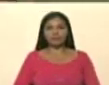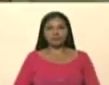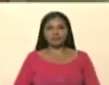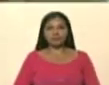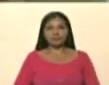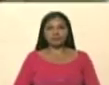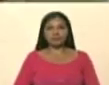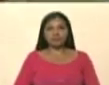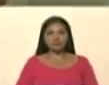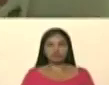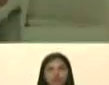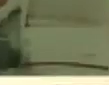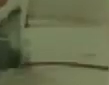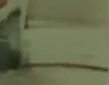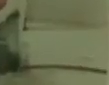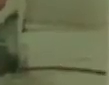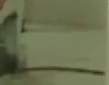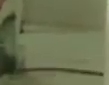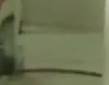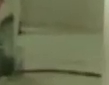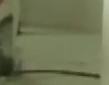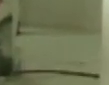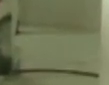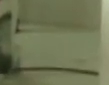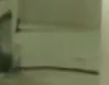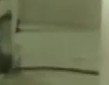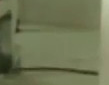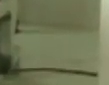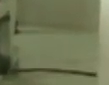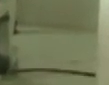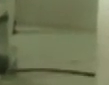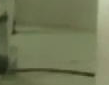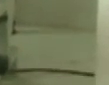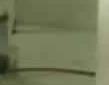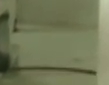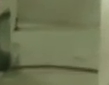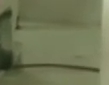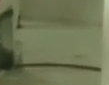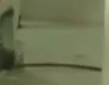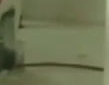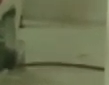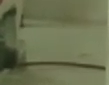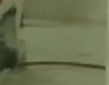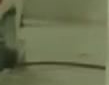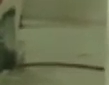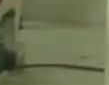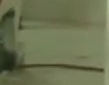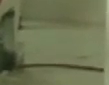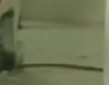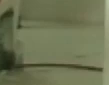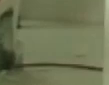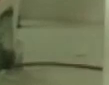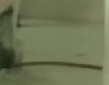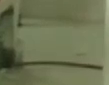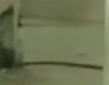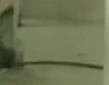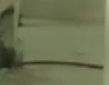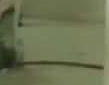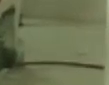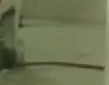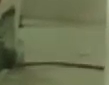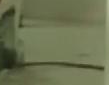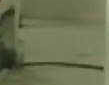un gran saludo desde aquí el estado tierra de libertadores y me encuentro en la